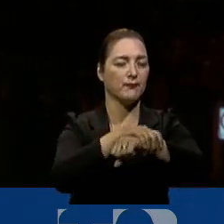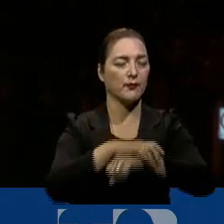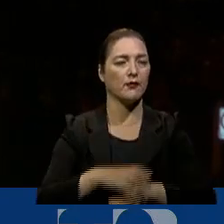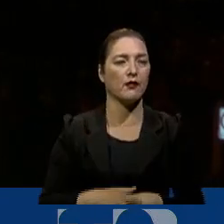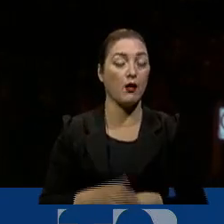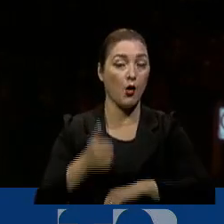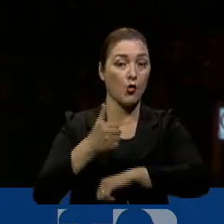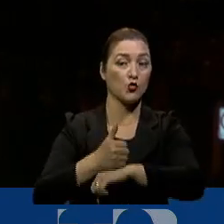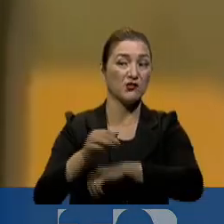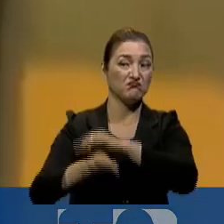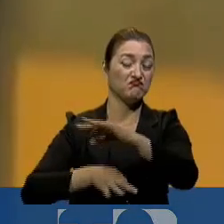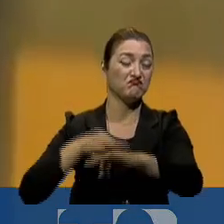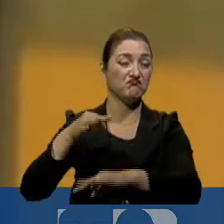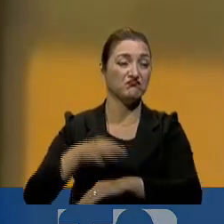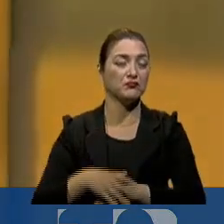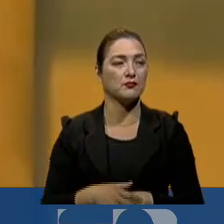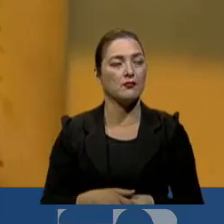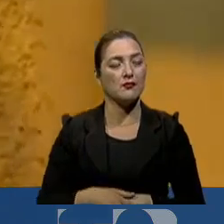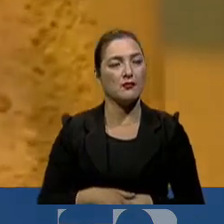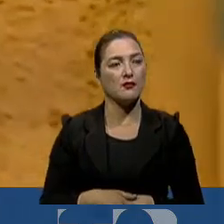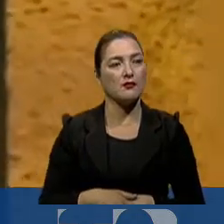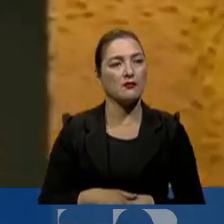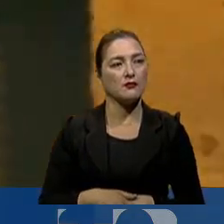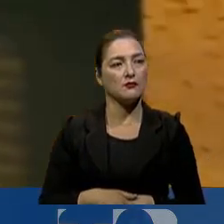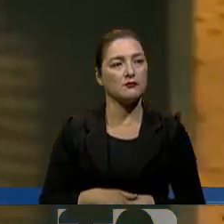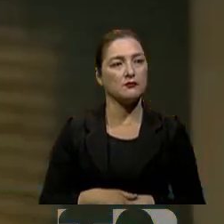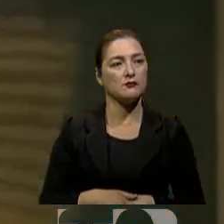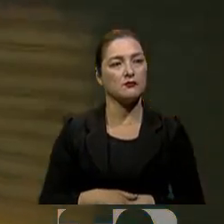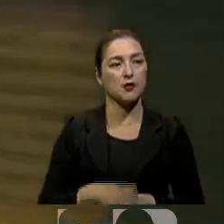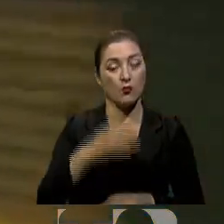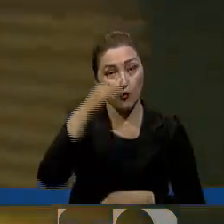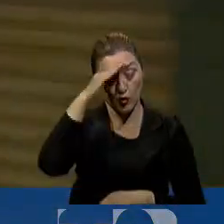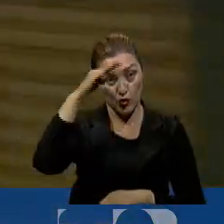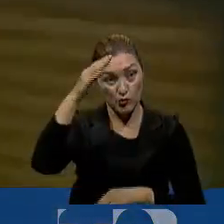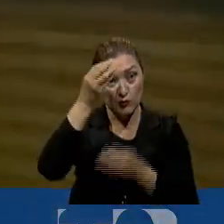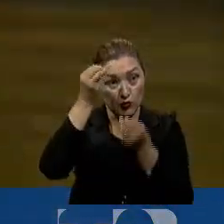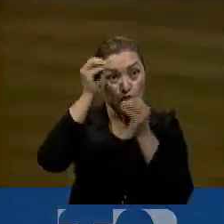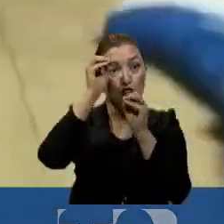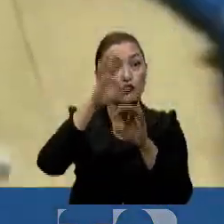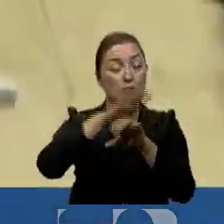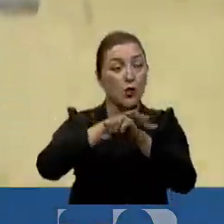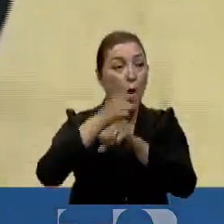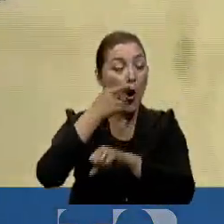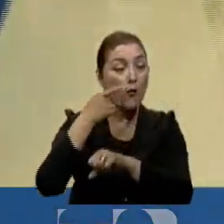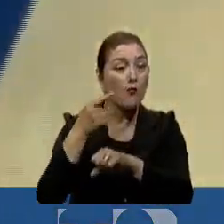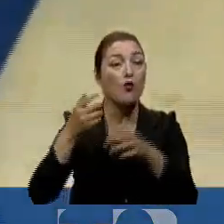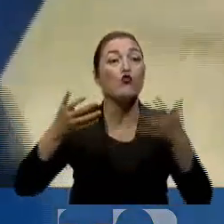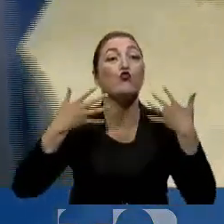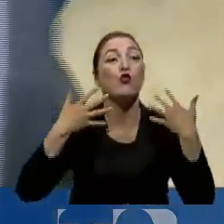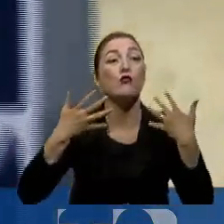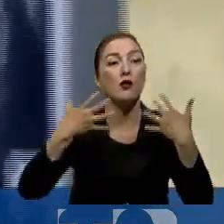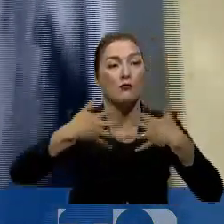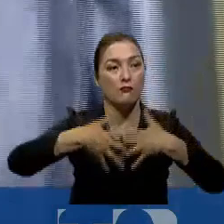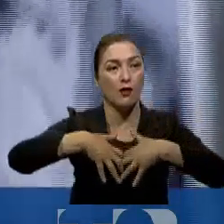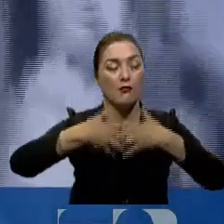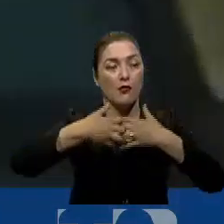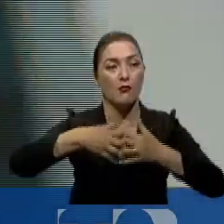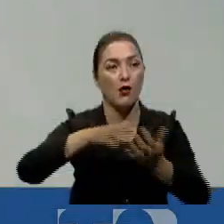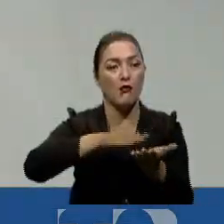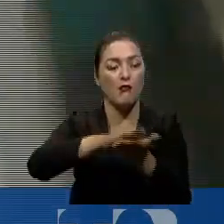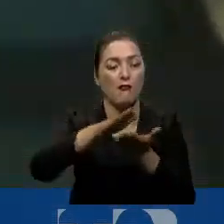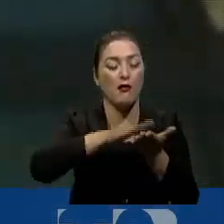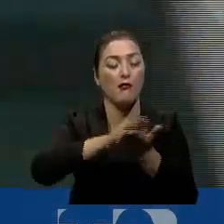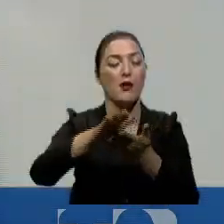le dieron medidas sustitutivas. Por otra parte, la policía informó sobre la detención de un hombre en Guayaquil que se dedicaba a fabricar billetes